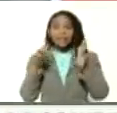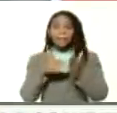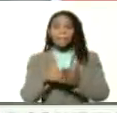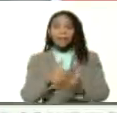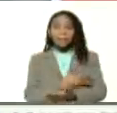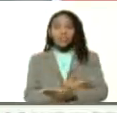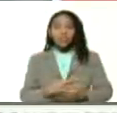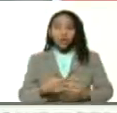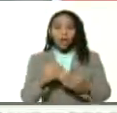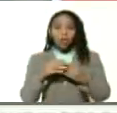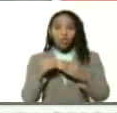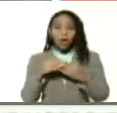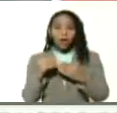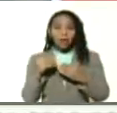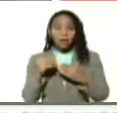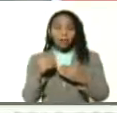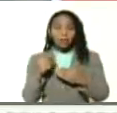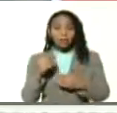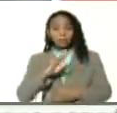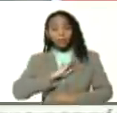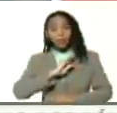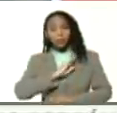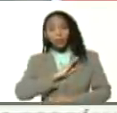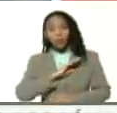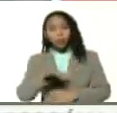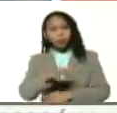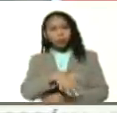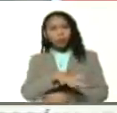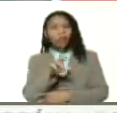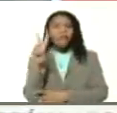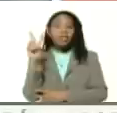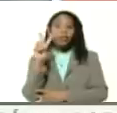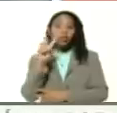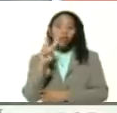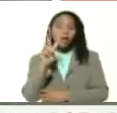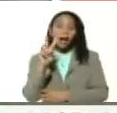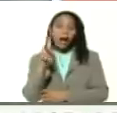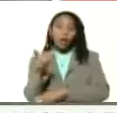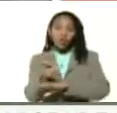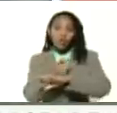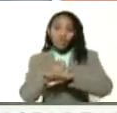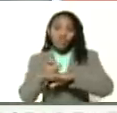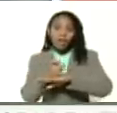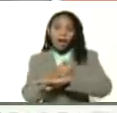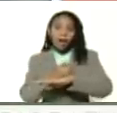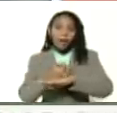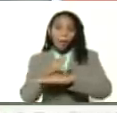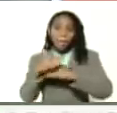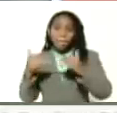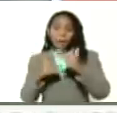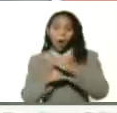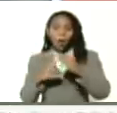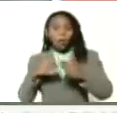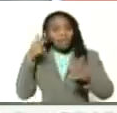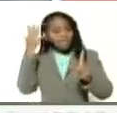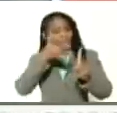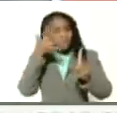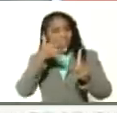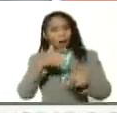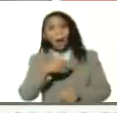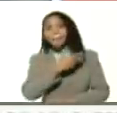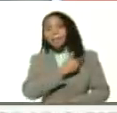7.000 millones de dólares líquidos donde Venezuela, su gobierno, bajo la instrucción del presidente Nicolás